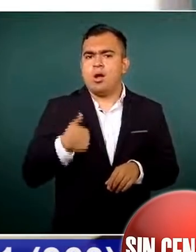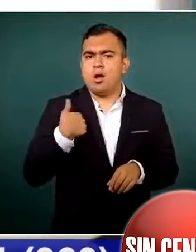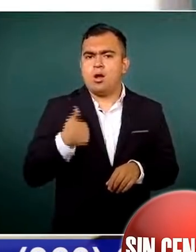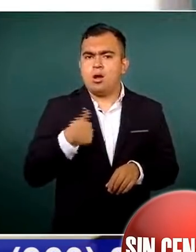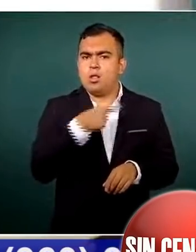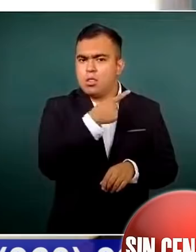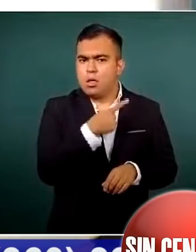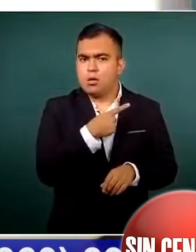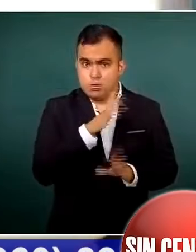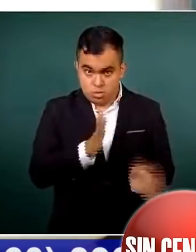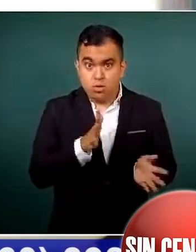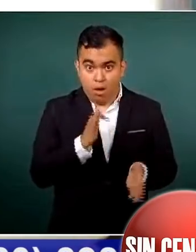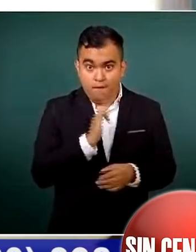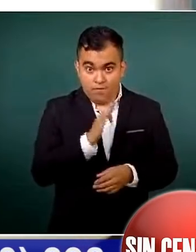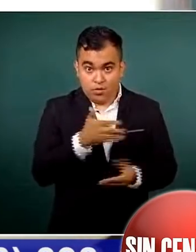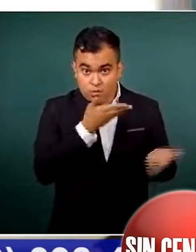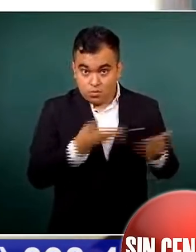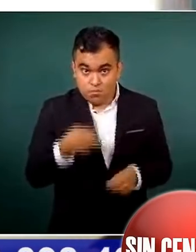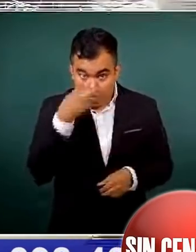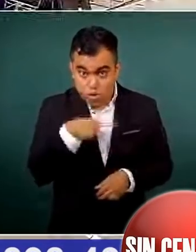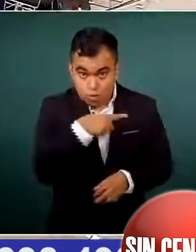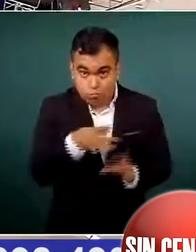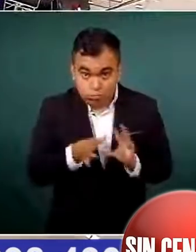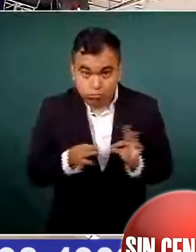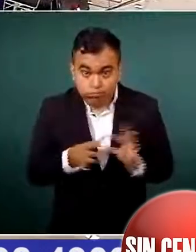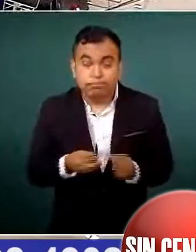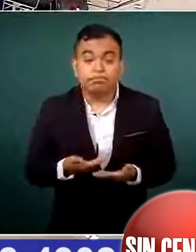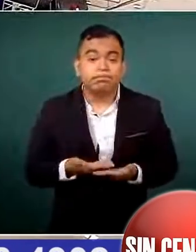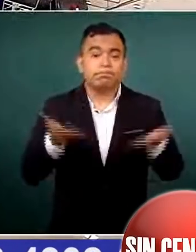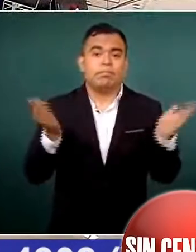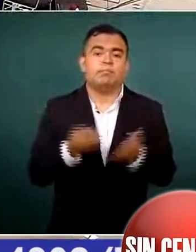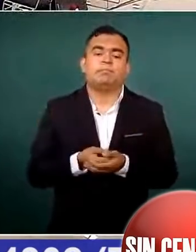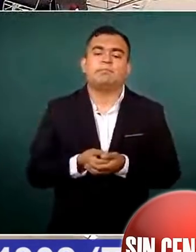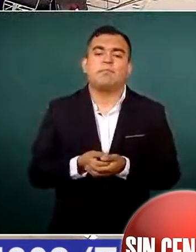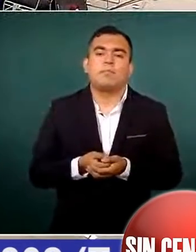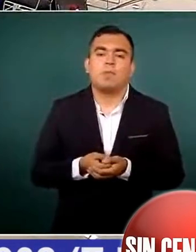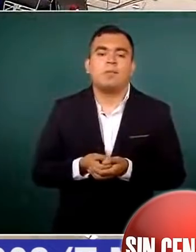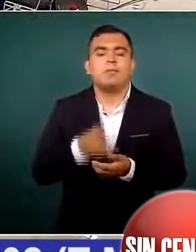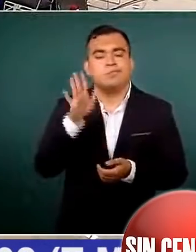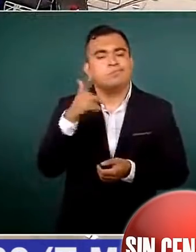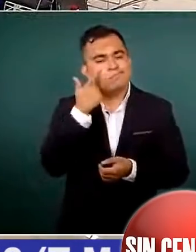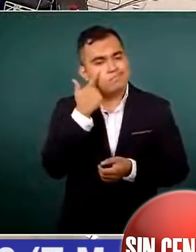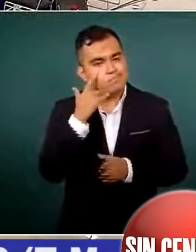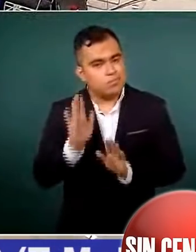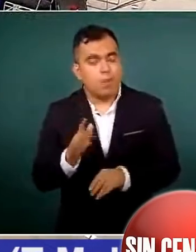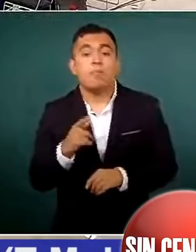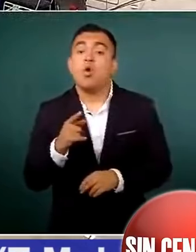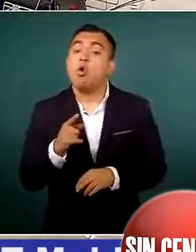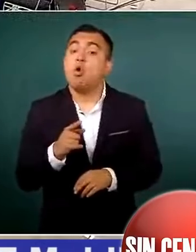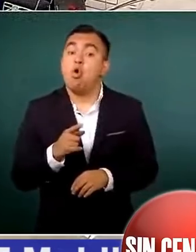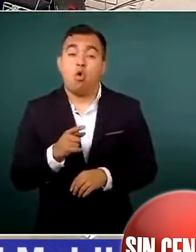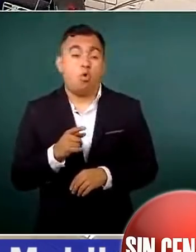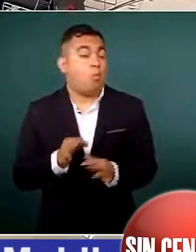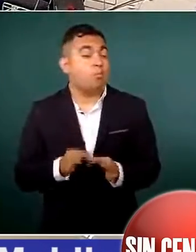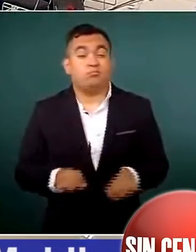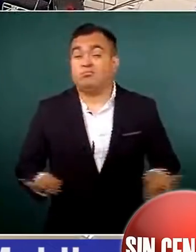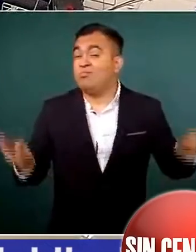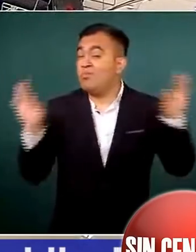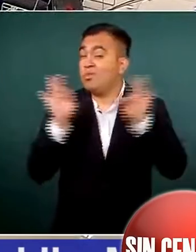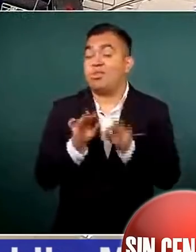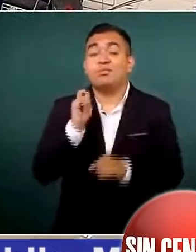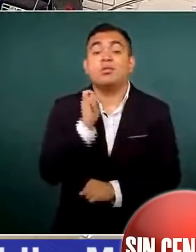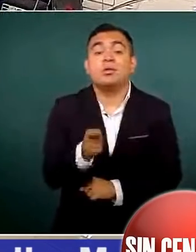para que llegue a México y también rinda cuentas? Bueno, miren, lo más importante es el